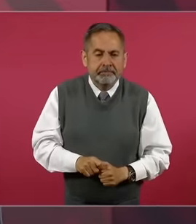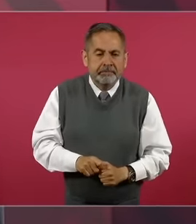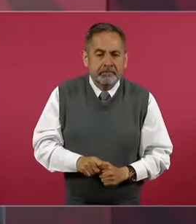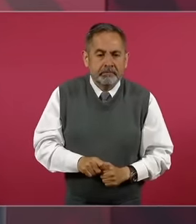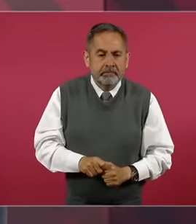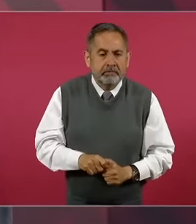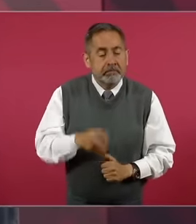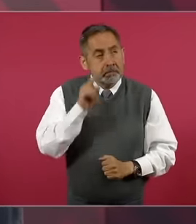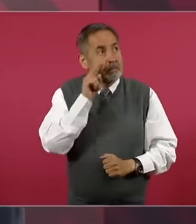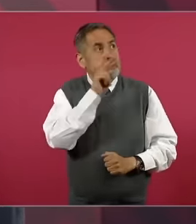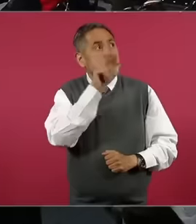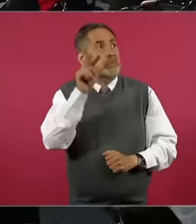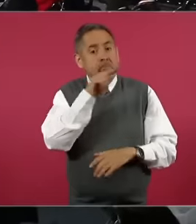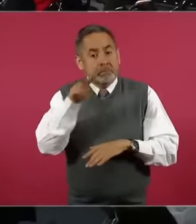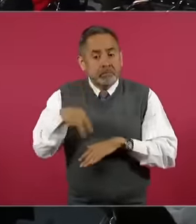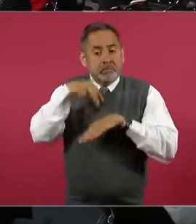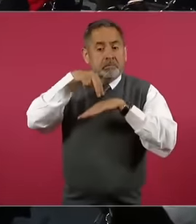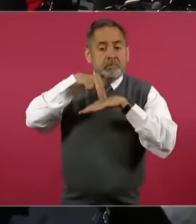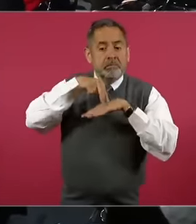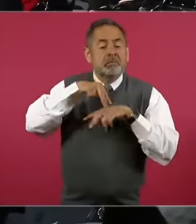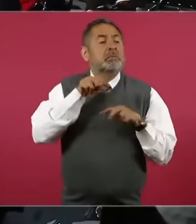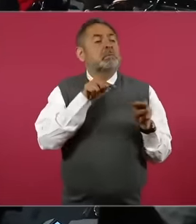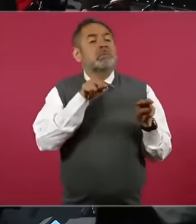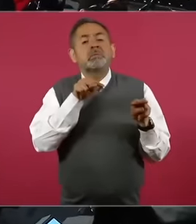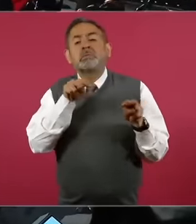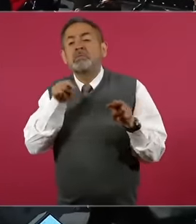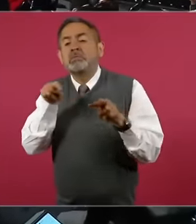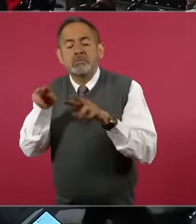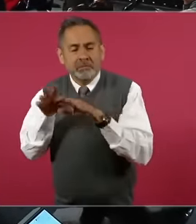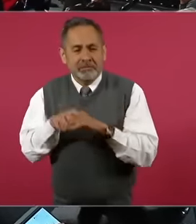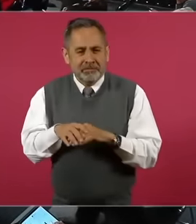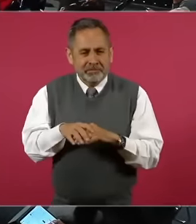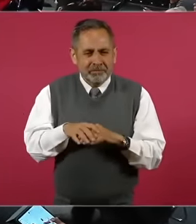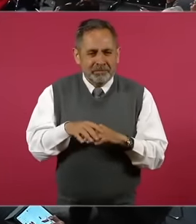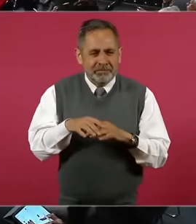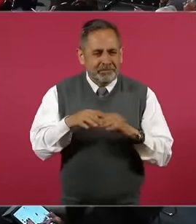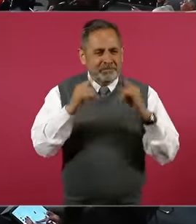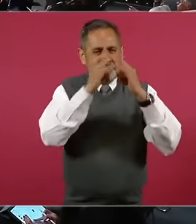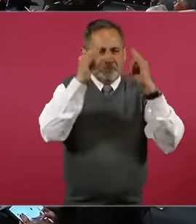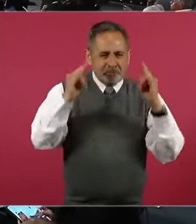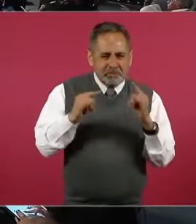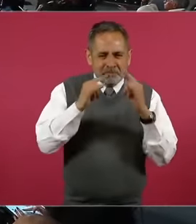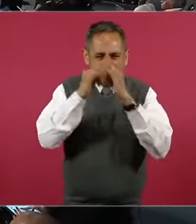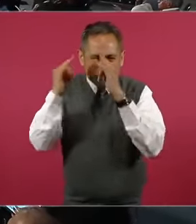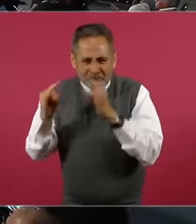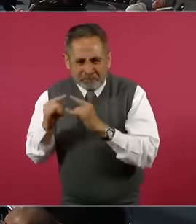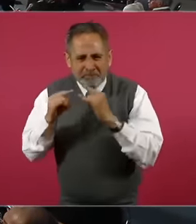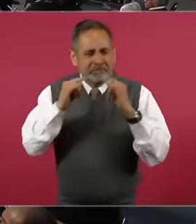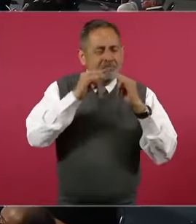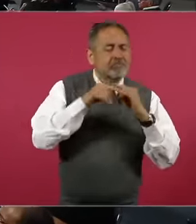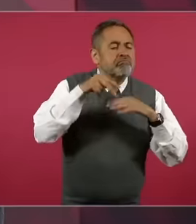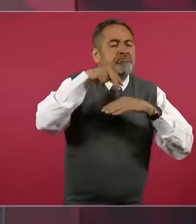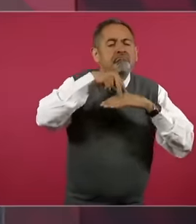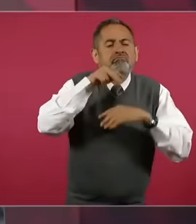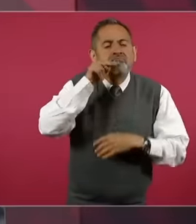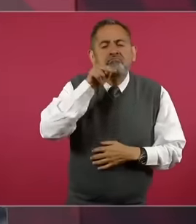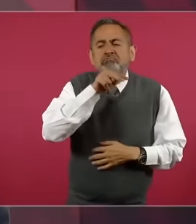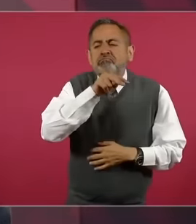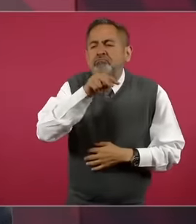Y está uno arriba, ¿sí?, en una cabaña, y